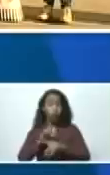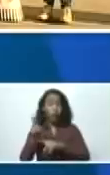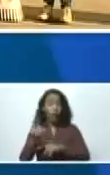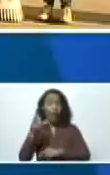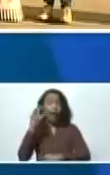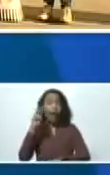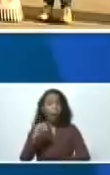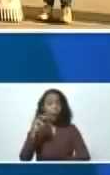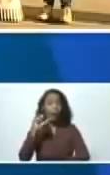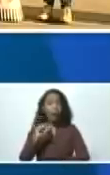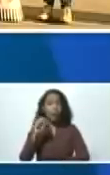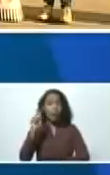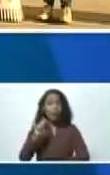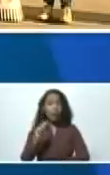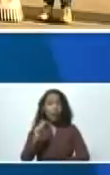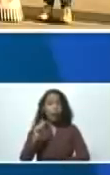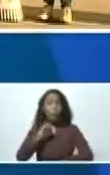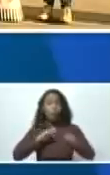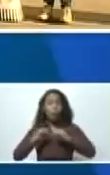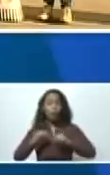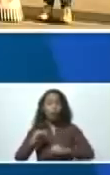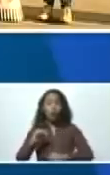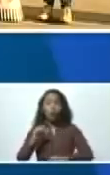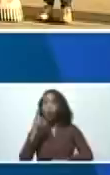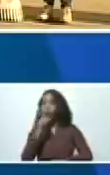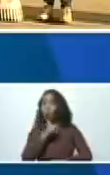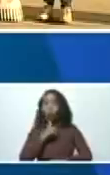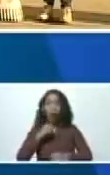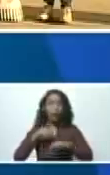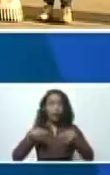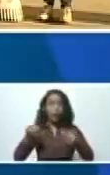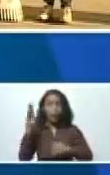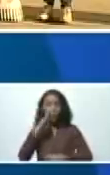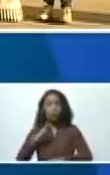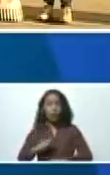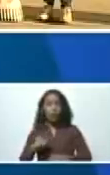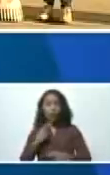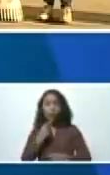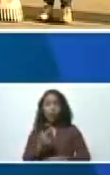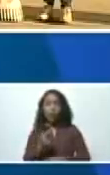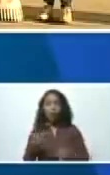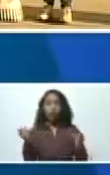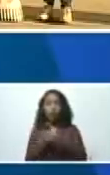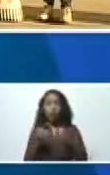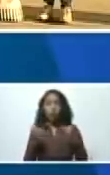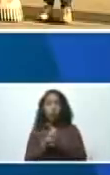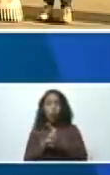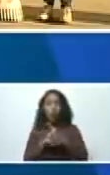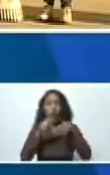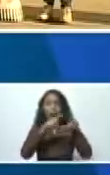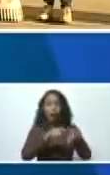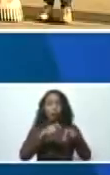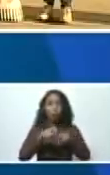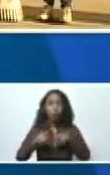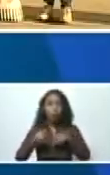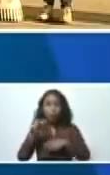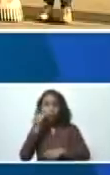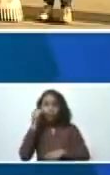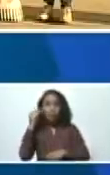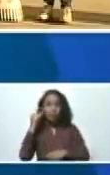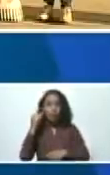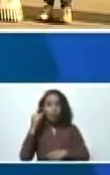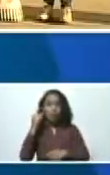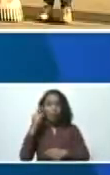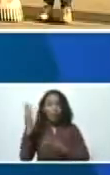MST, Movimiento Sin Tierras de Brasil, asigne un grupo de agricultores, agricultoras, y